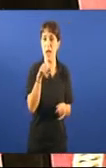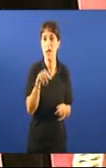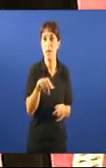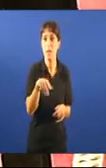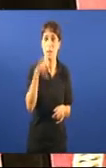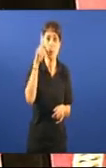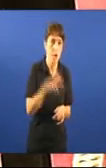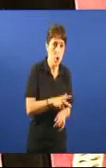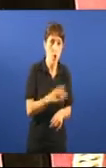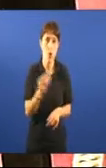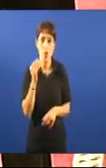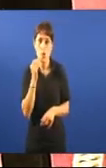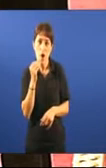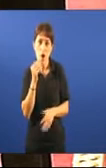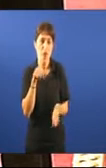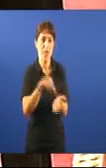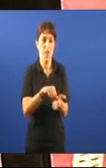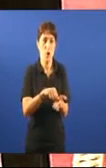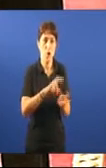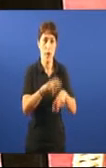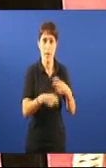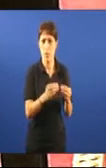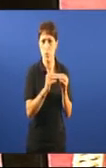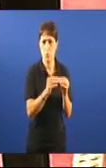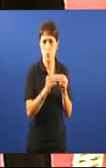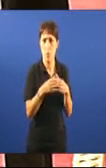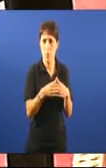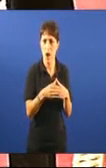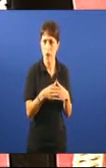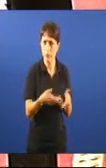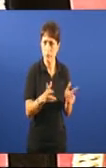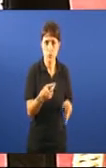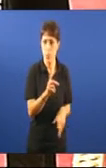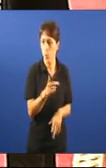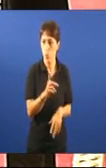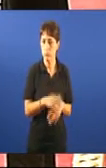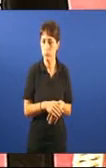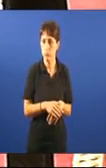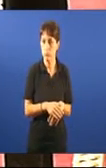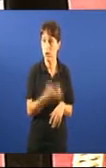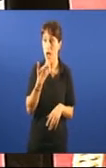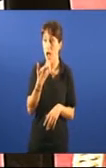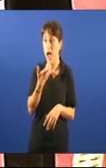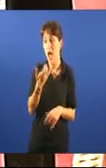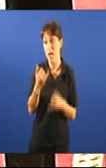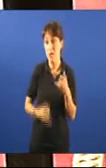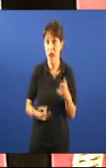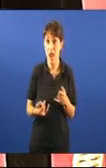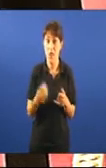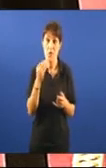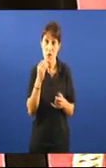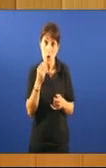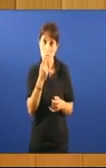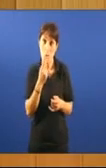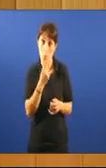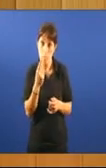Ferrol? Porque, mire, vostede, señor Feijóo, en Ferrol prometeu un en Ferrol e en Vigo prometeu outro en